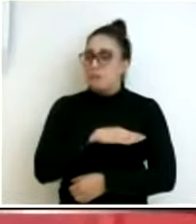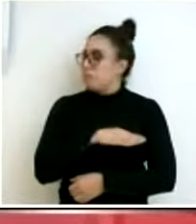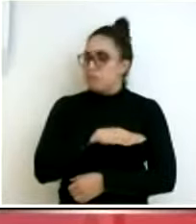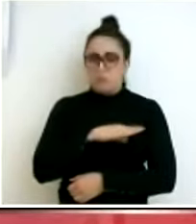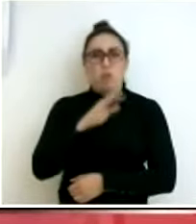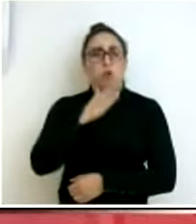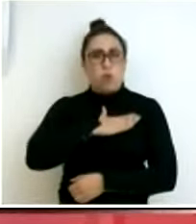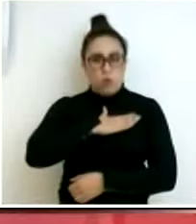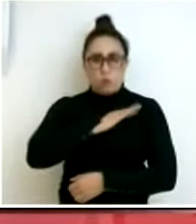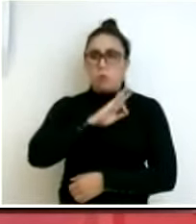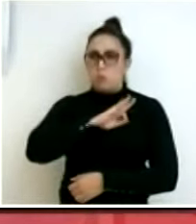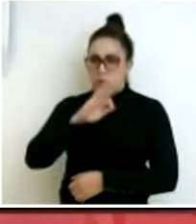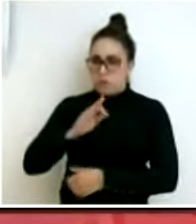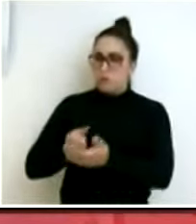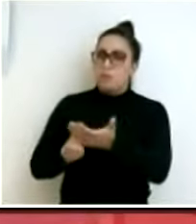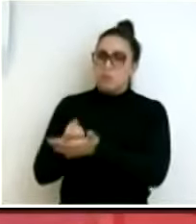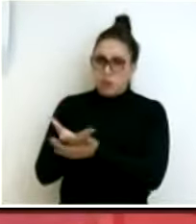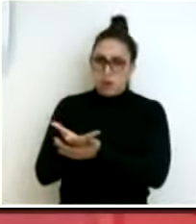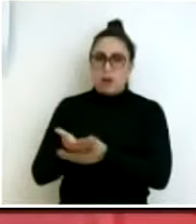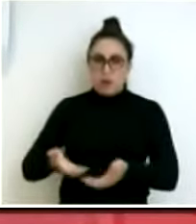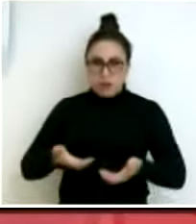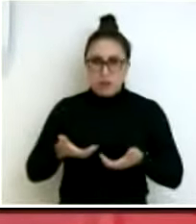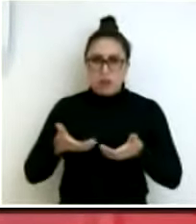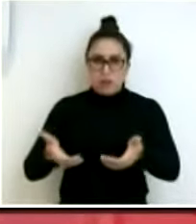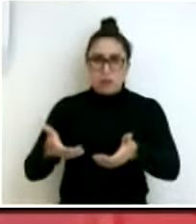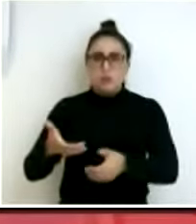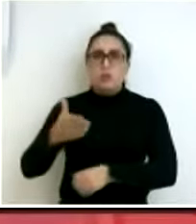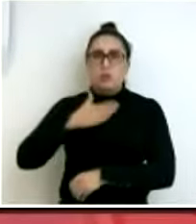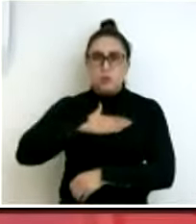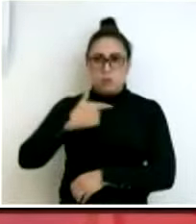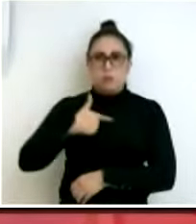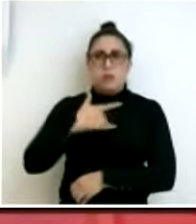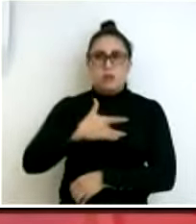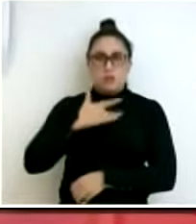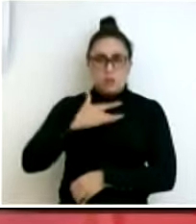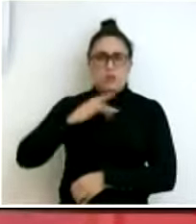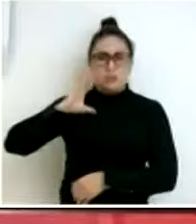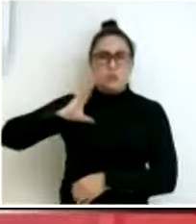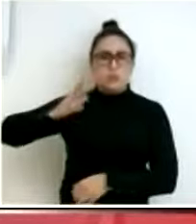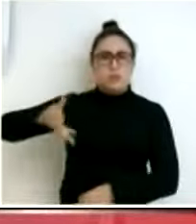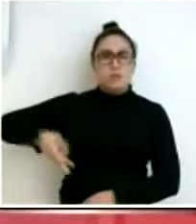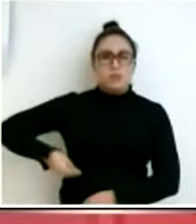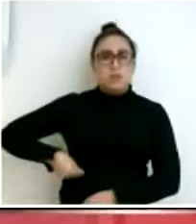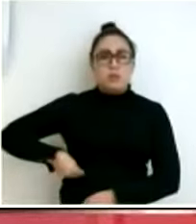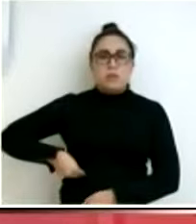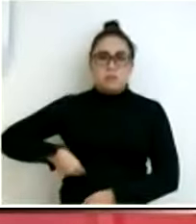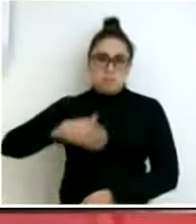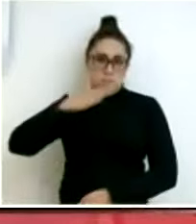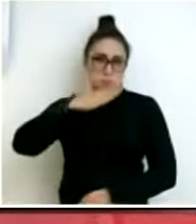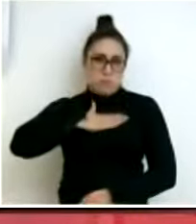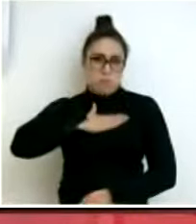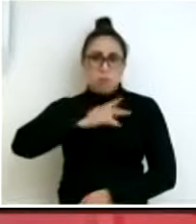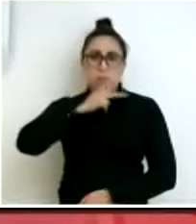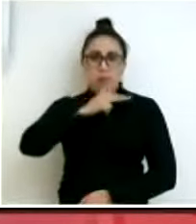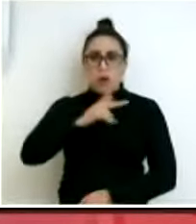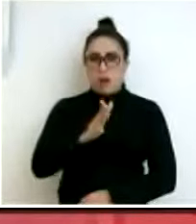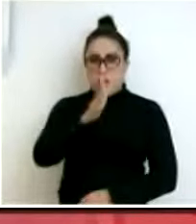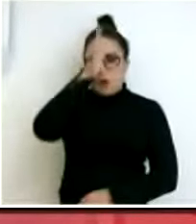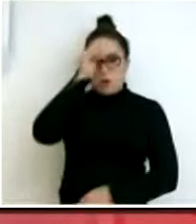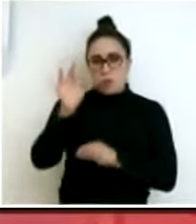Podemos salir a las calles a decir que honramos nuestra palabra y cumplimos